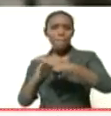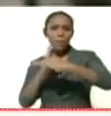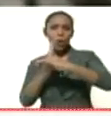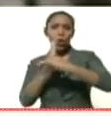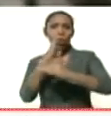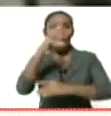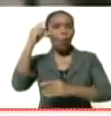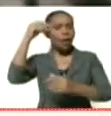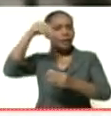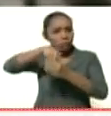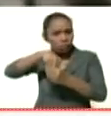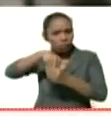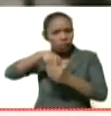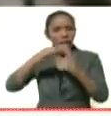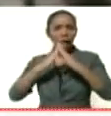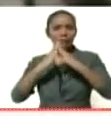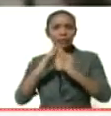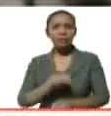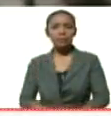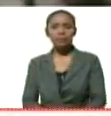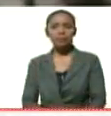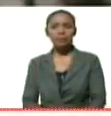cuarentena,